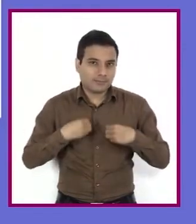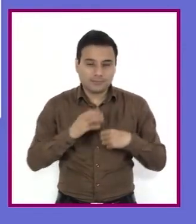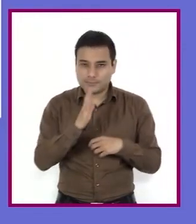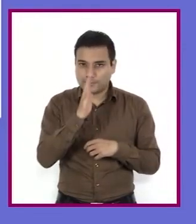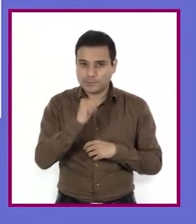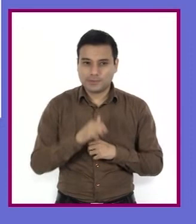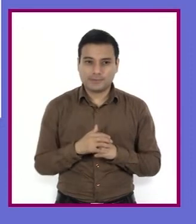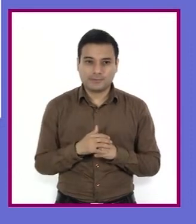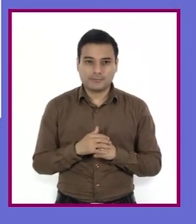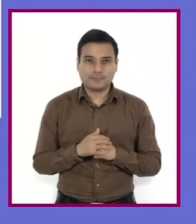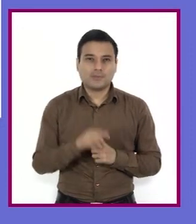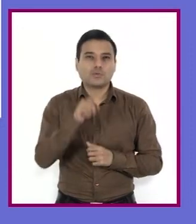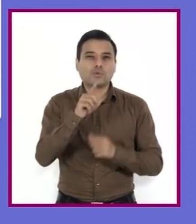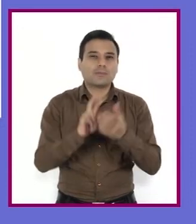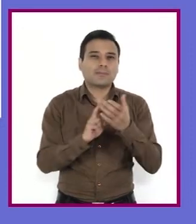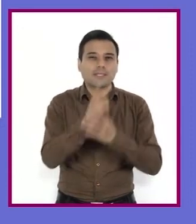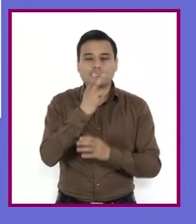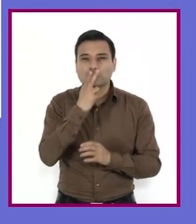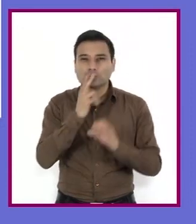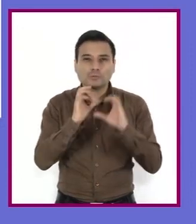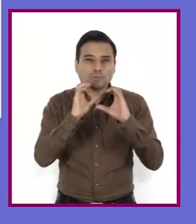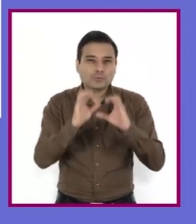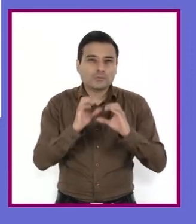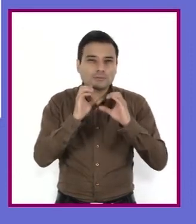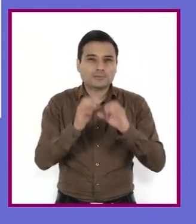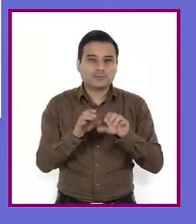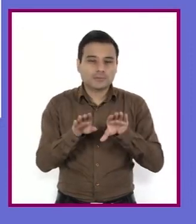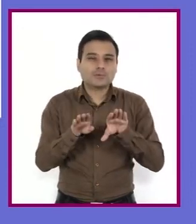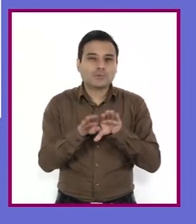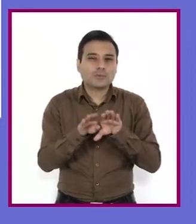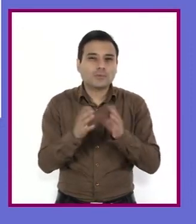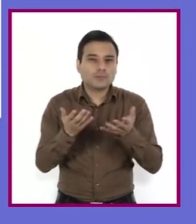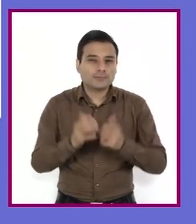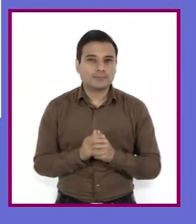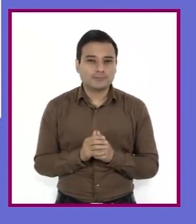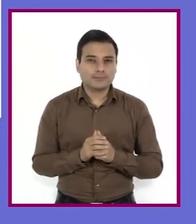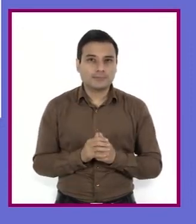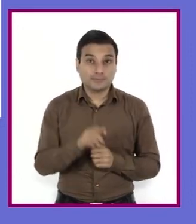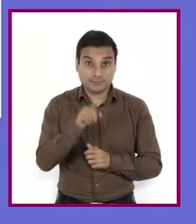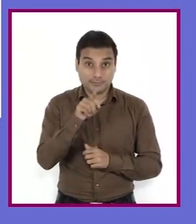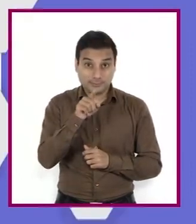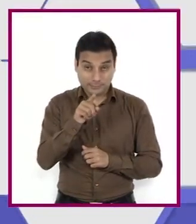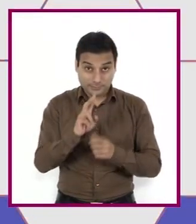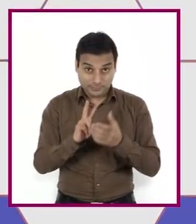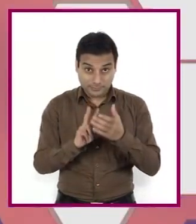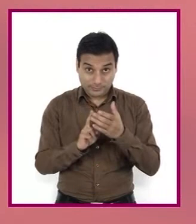¿Qué podrías hacer para cuidar las plantas? ¿Adoptarías algunas?